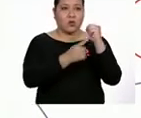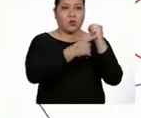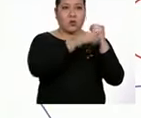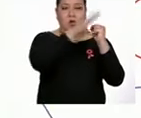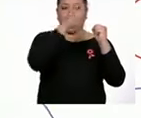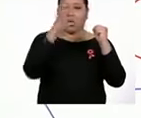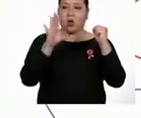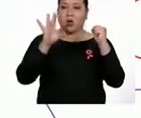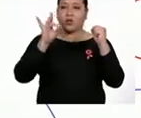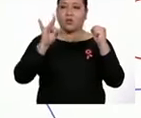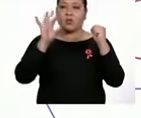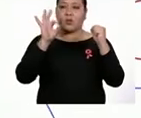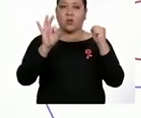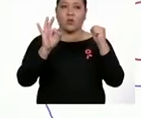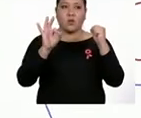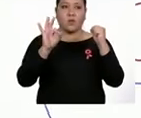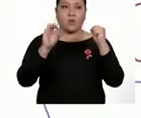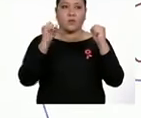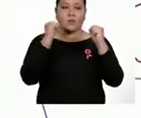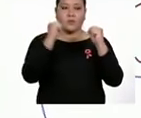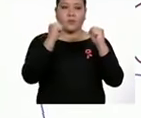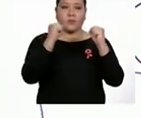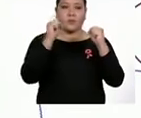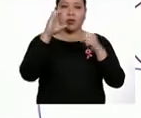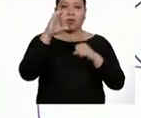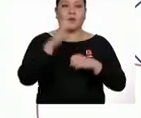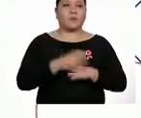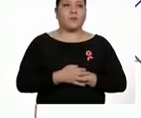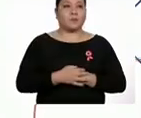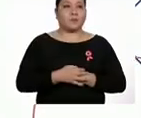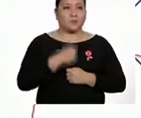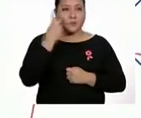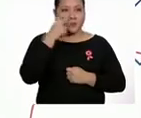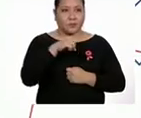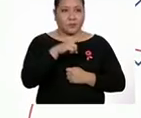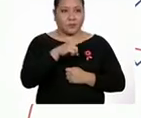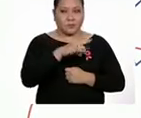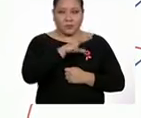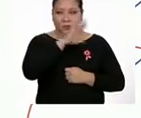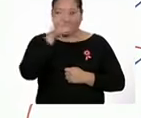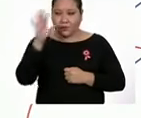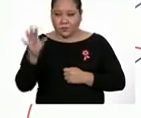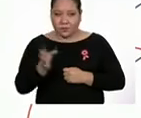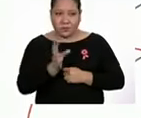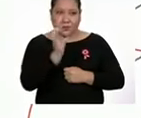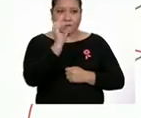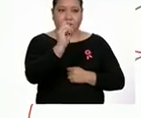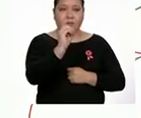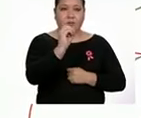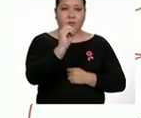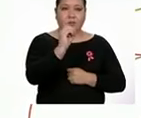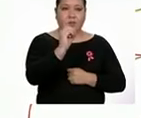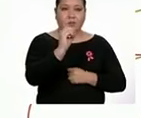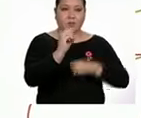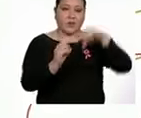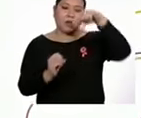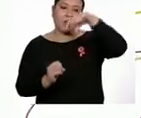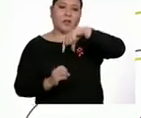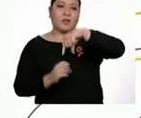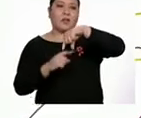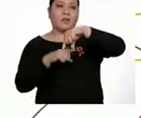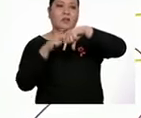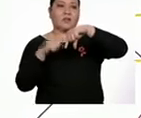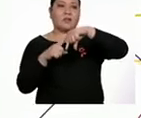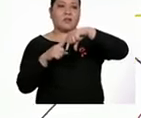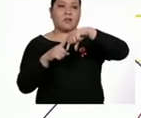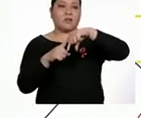lo representamos con la letra C. Y como vemos en la recta numérica, en este caso la intersección